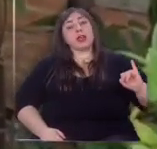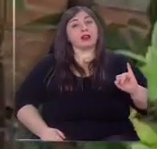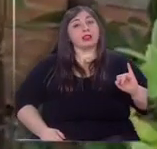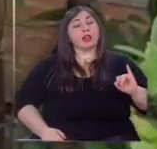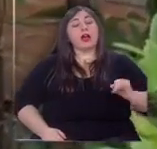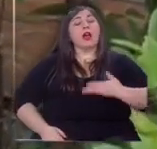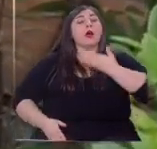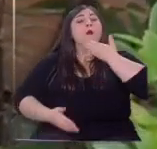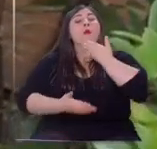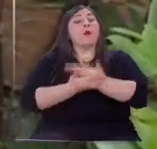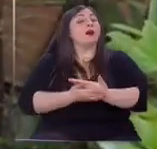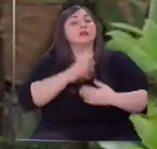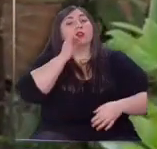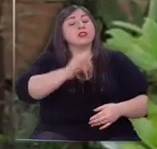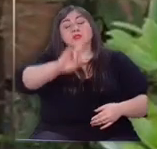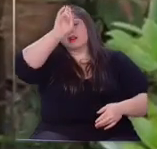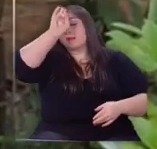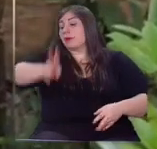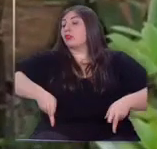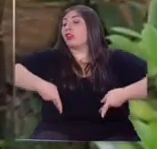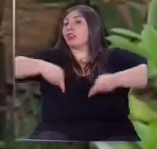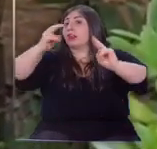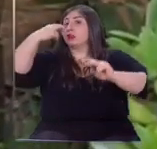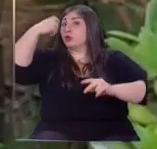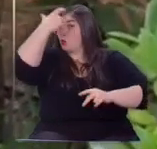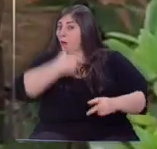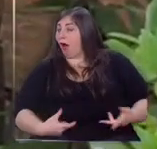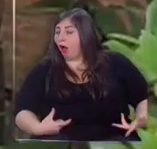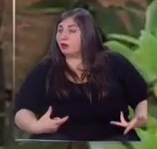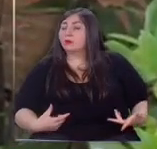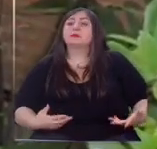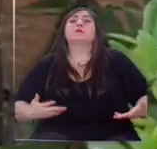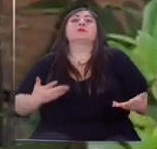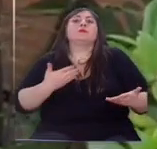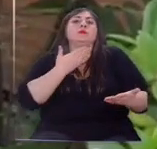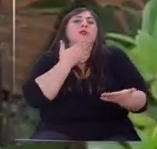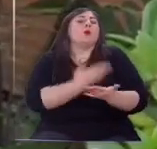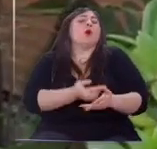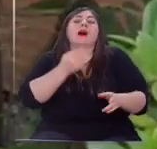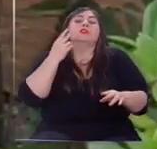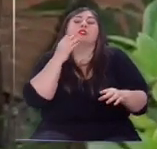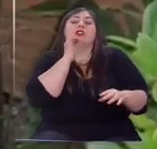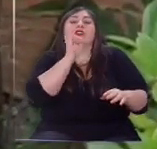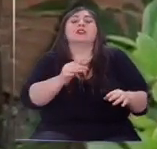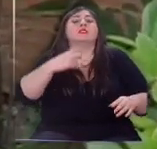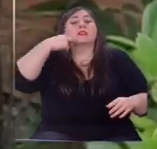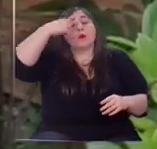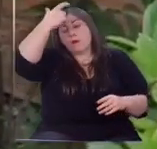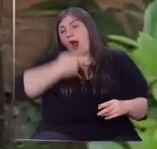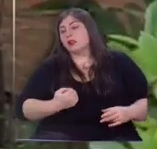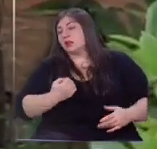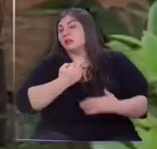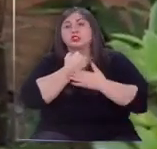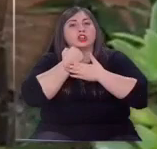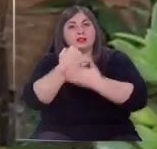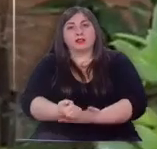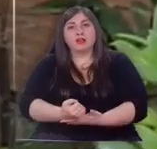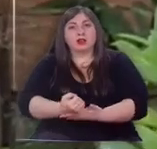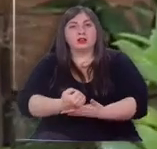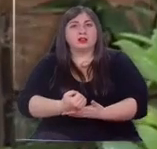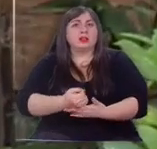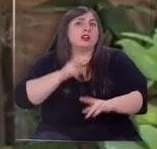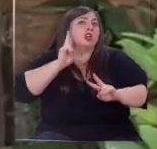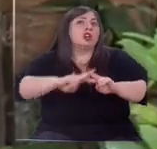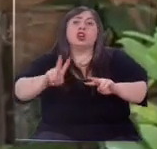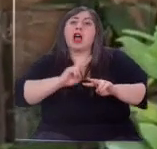de respeto a los derechos humanos, cuando habla de humanidad, de solidaridad,